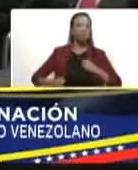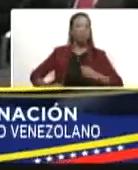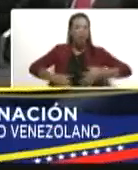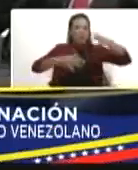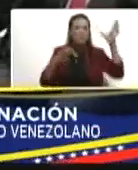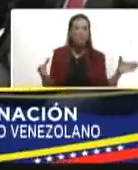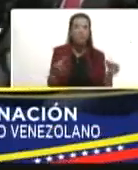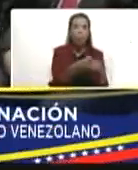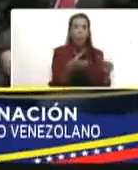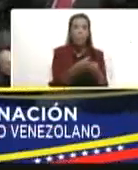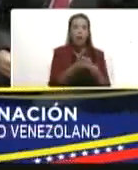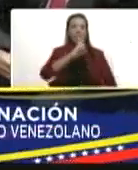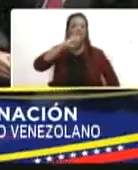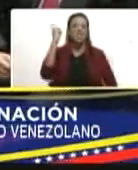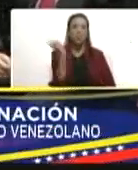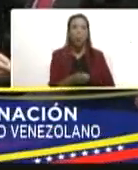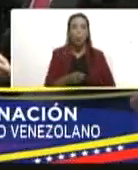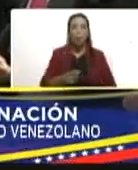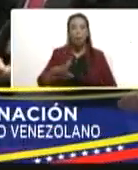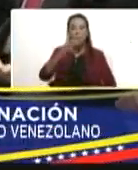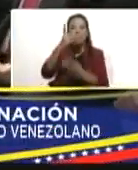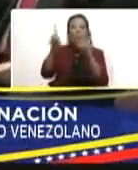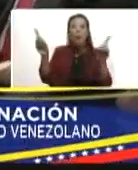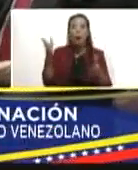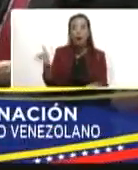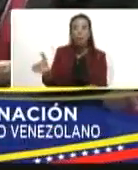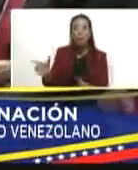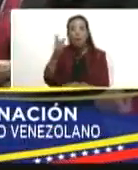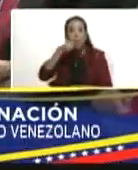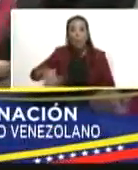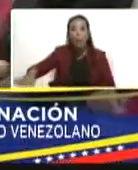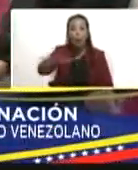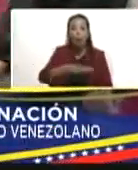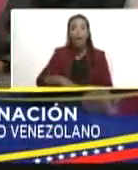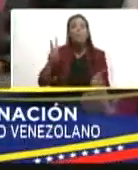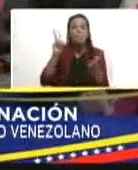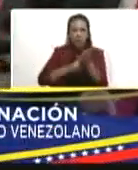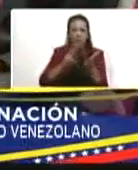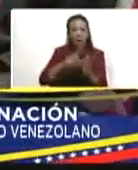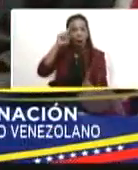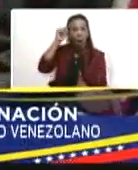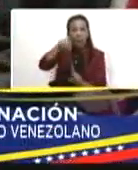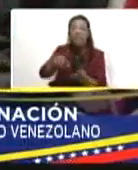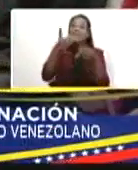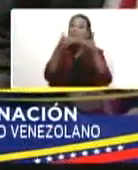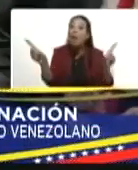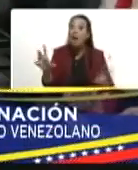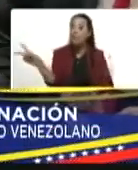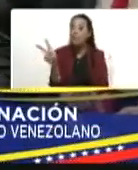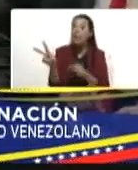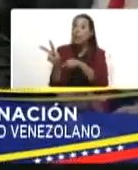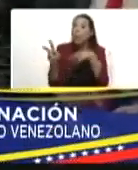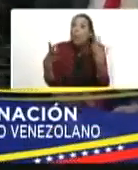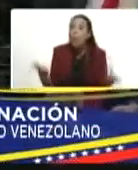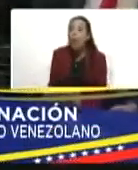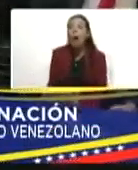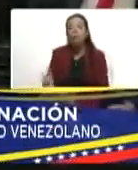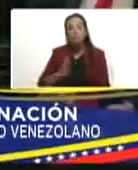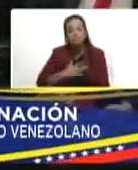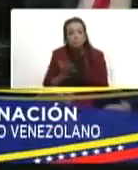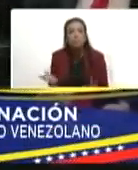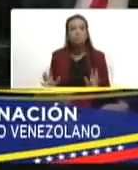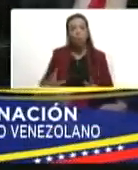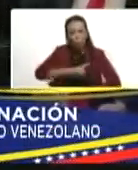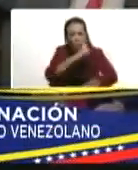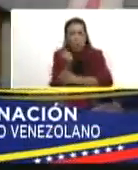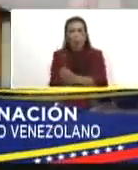particulares de los odiadores de siempre el verdadero objetivo de la Democracia con su